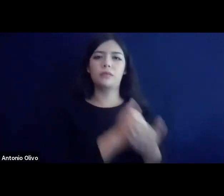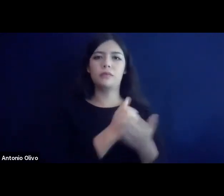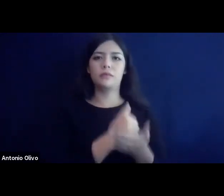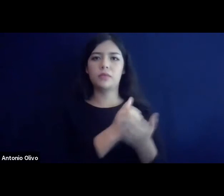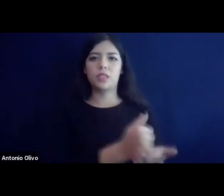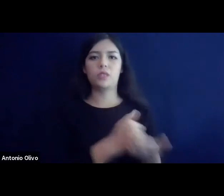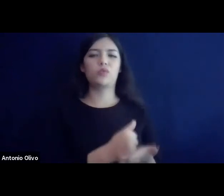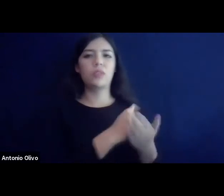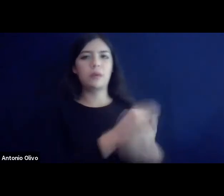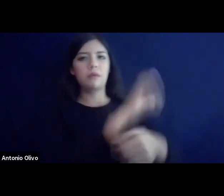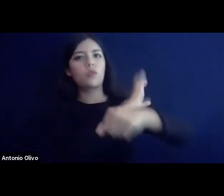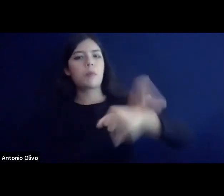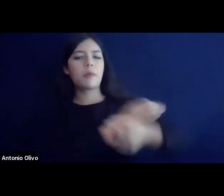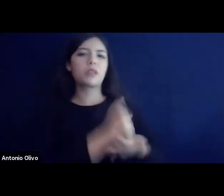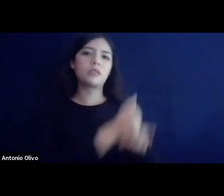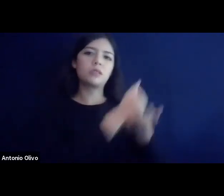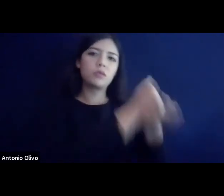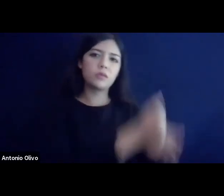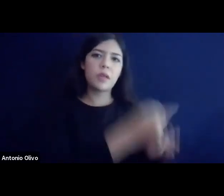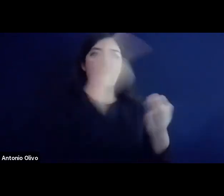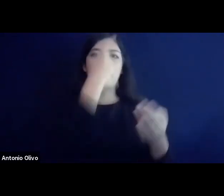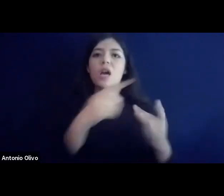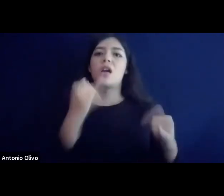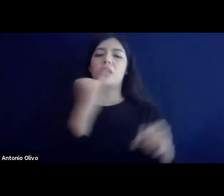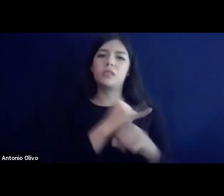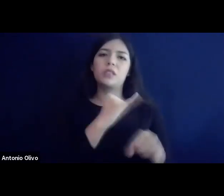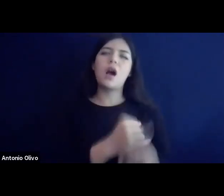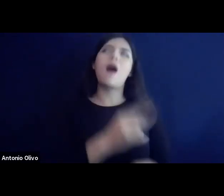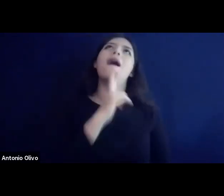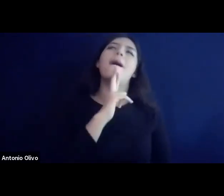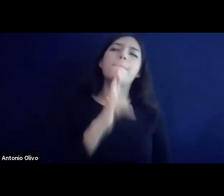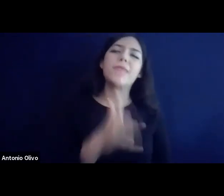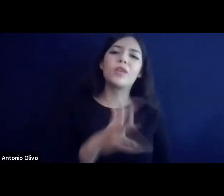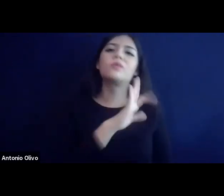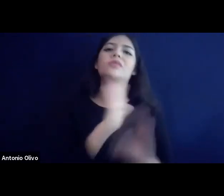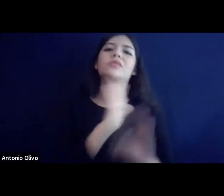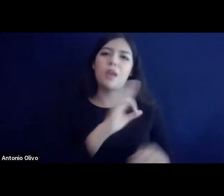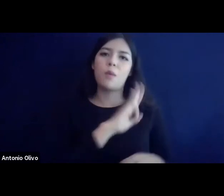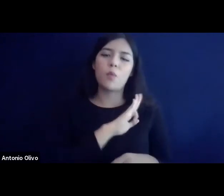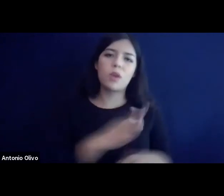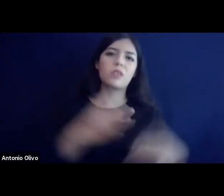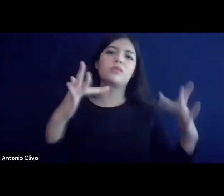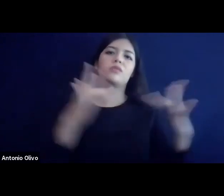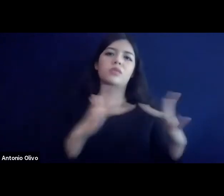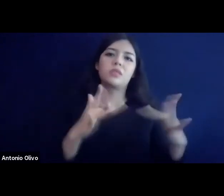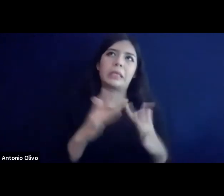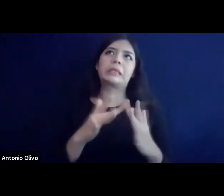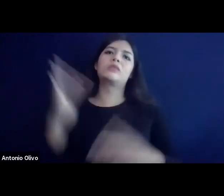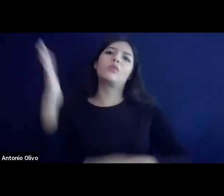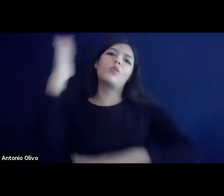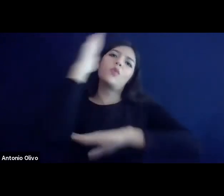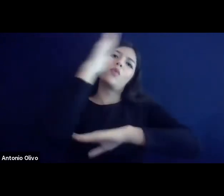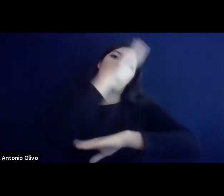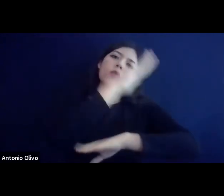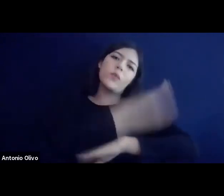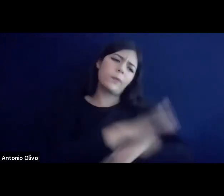también pudimos tener acceso a una mejor conexión de internet, donde ya prácticamente todo el día podía estar. Entonces me pasaba